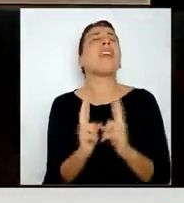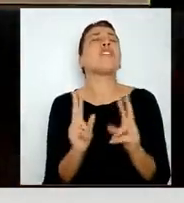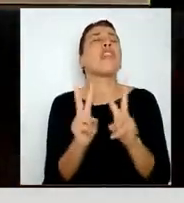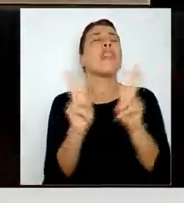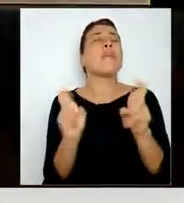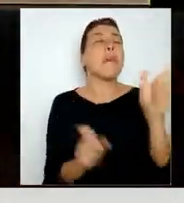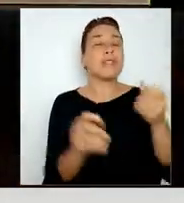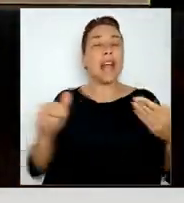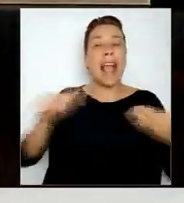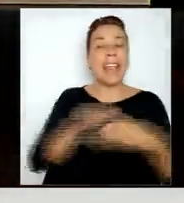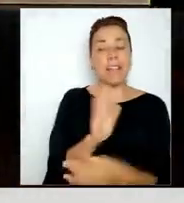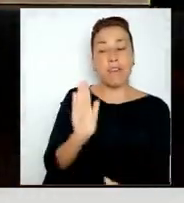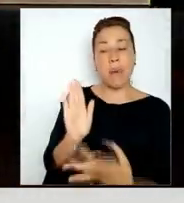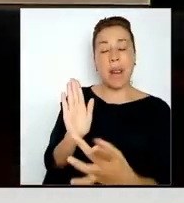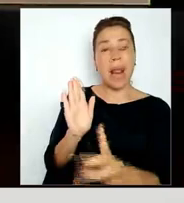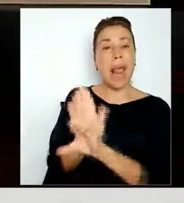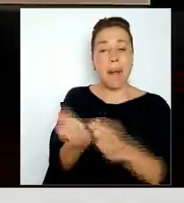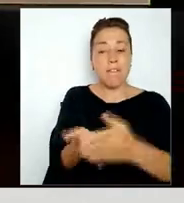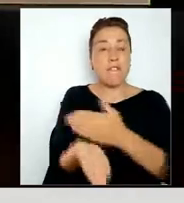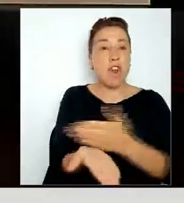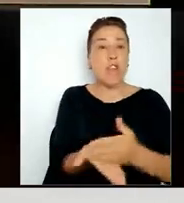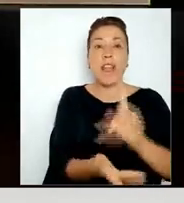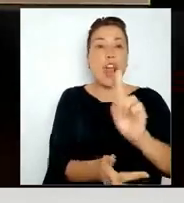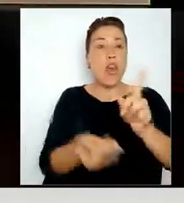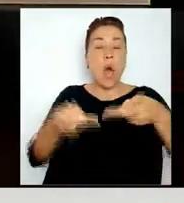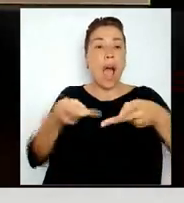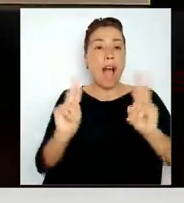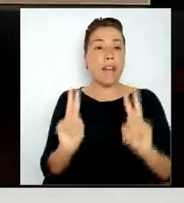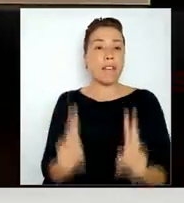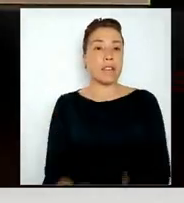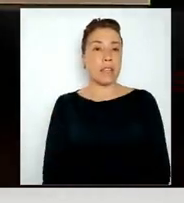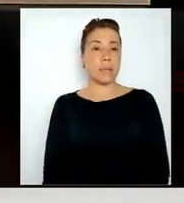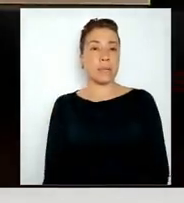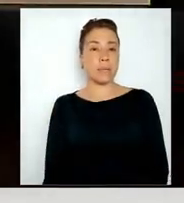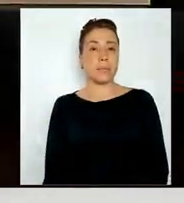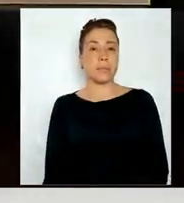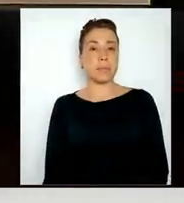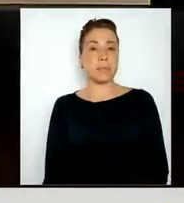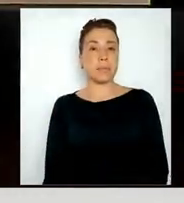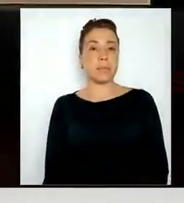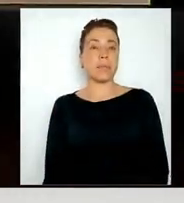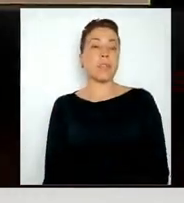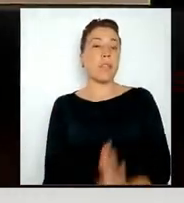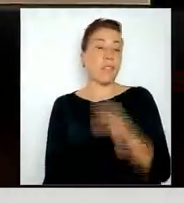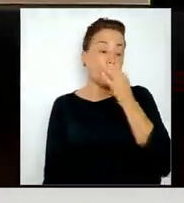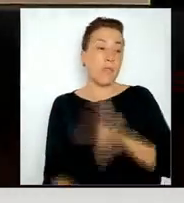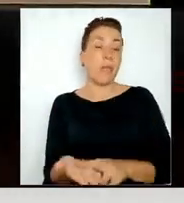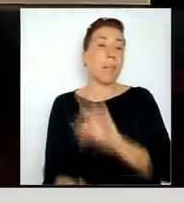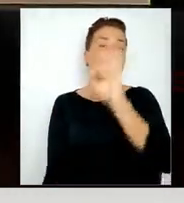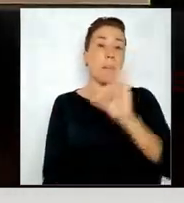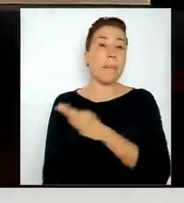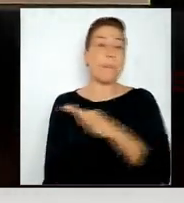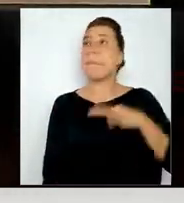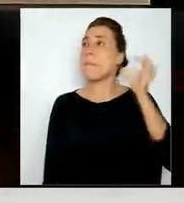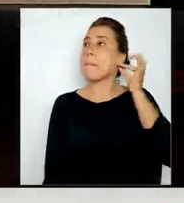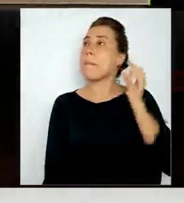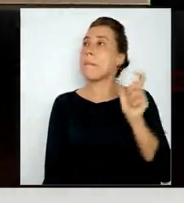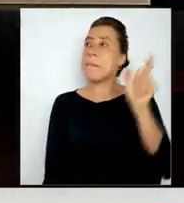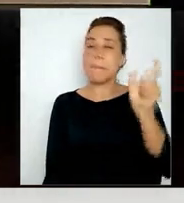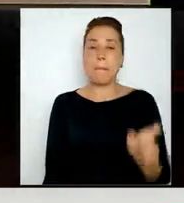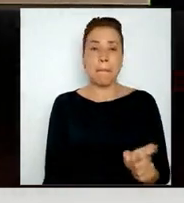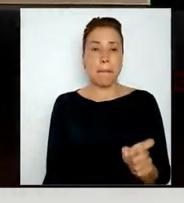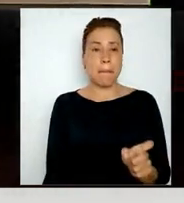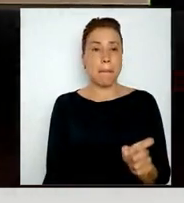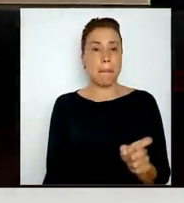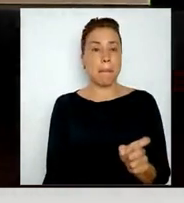por pasos clandestinos no habilitados primero porque hay que sincerar las cifras la la ministra por su intermedio presidente que la saludó